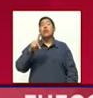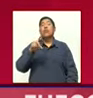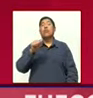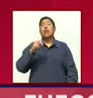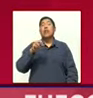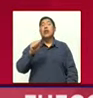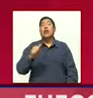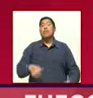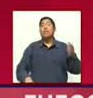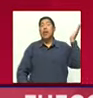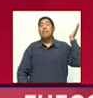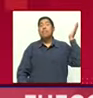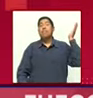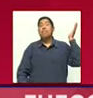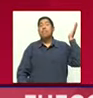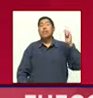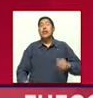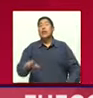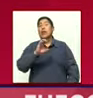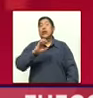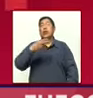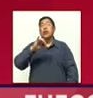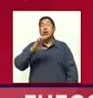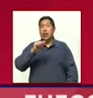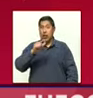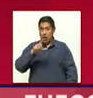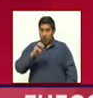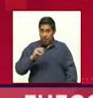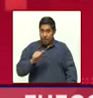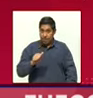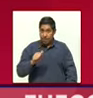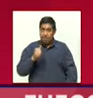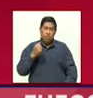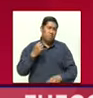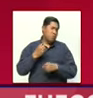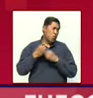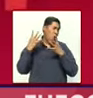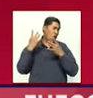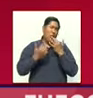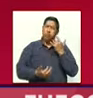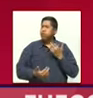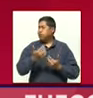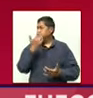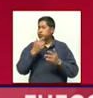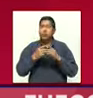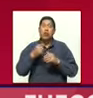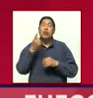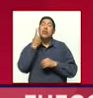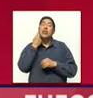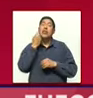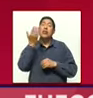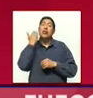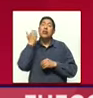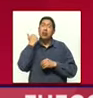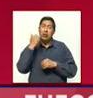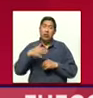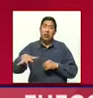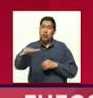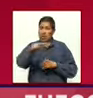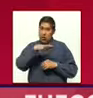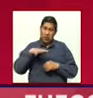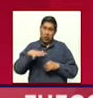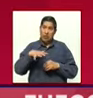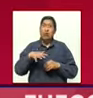es crítica. La localidad de Chicaloma está siendo sumamente afectada por los incendios. El fuego inició hace unos días en el sector de